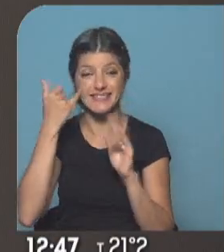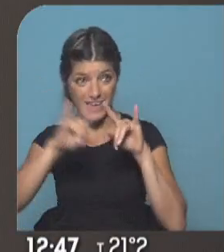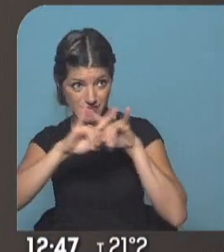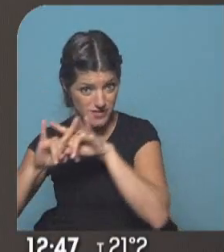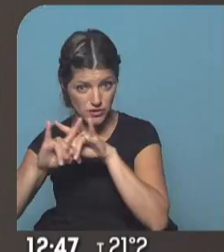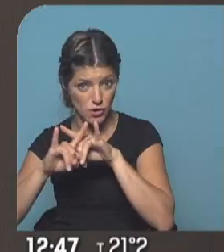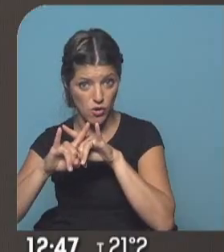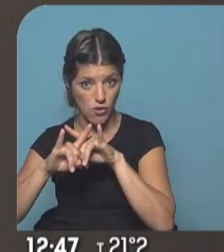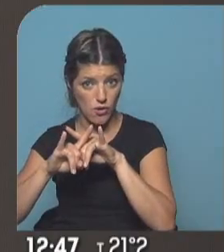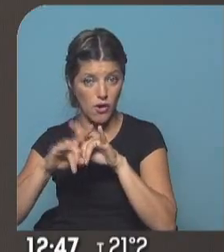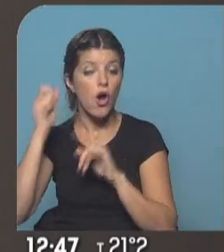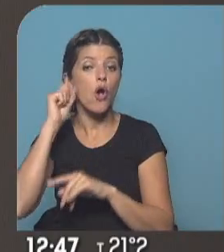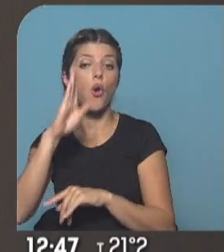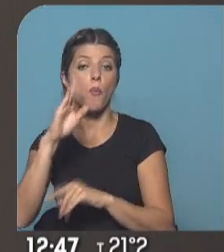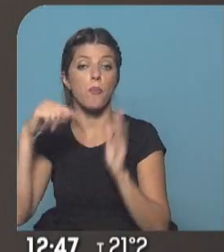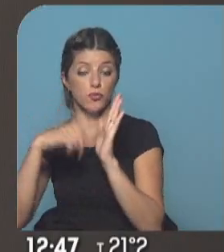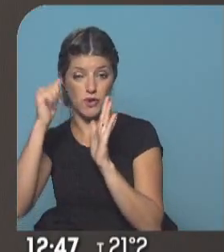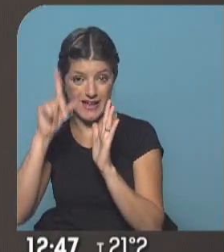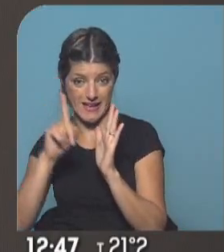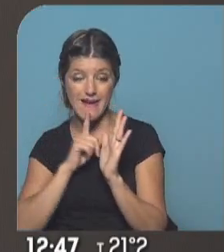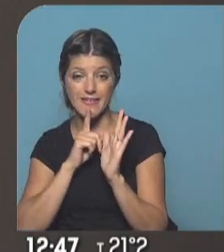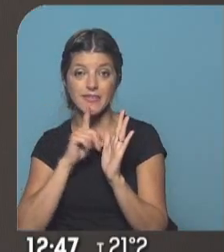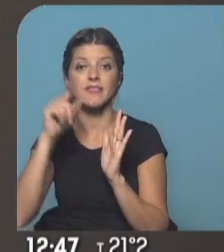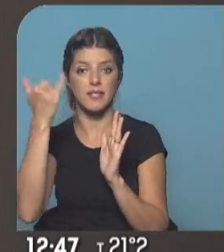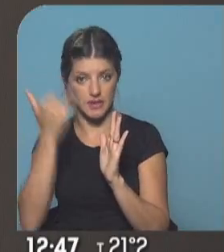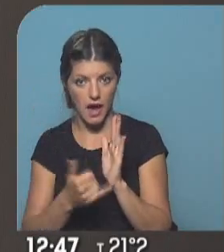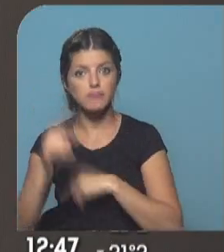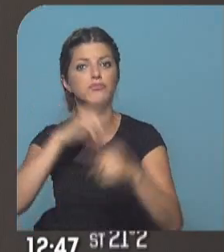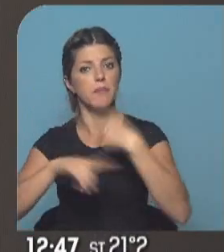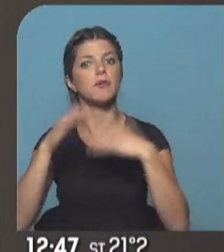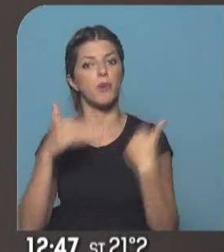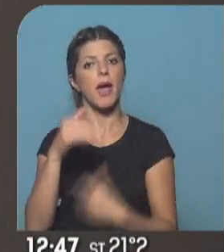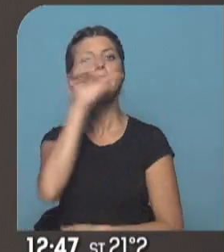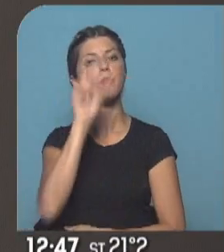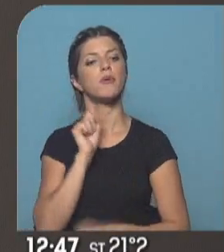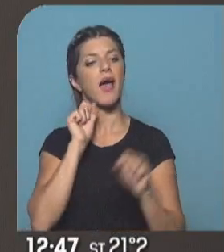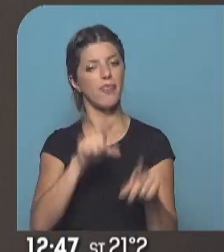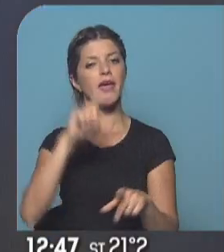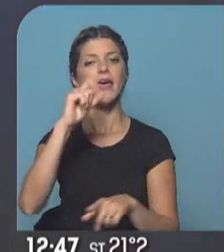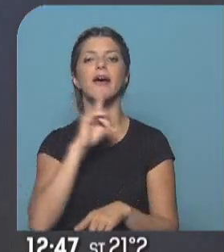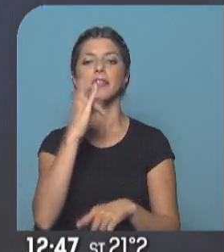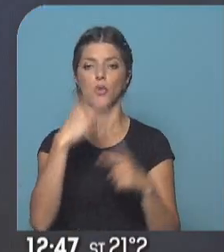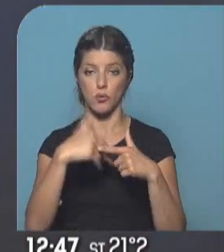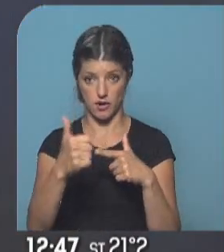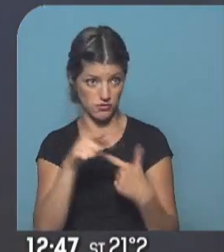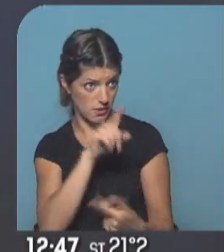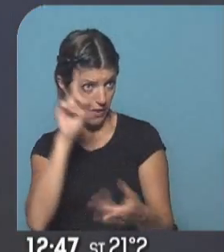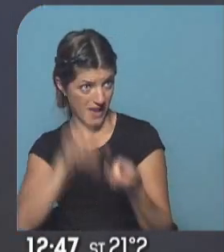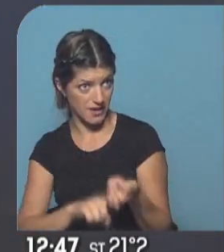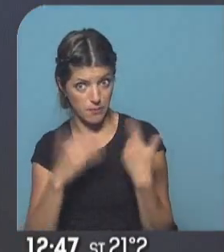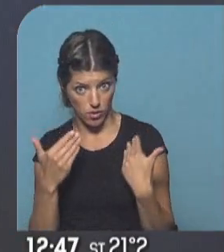gov.cat donde hay registro civil y donde se pueden hacer trámites por la República de Cataluña. O sea, ¿te puedes casar en la República de